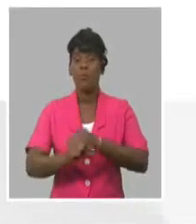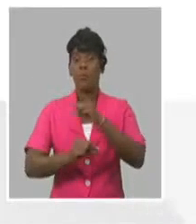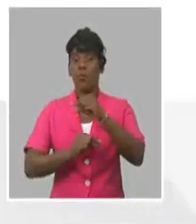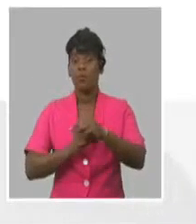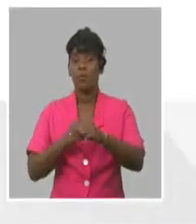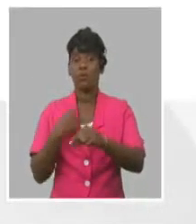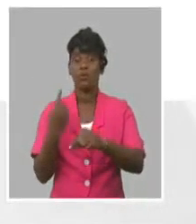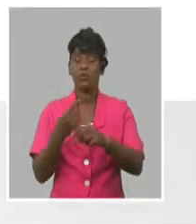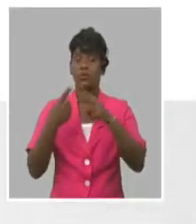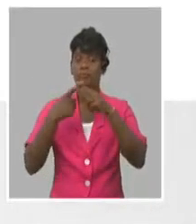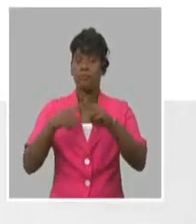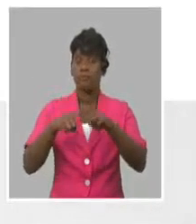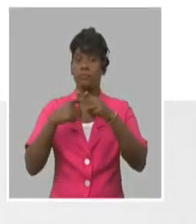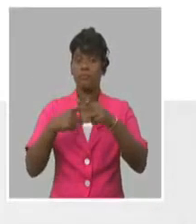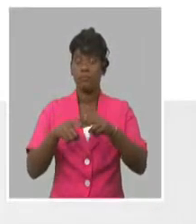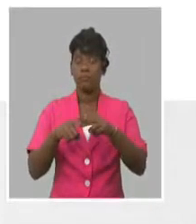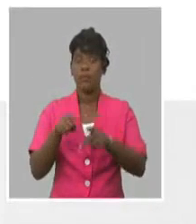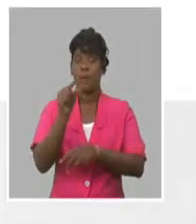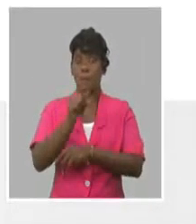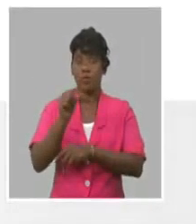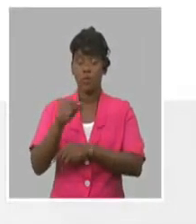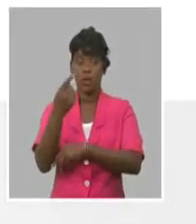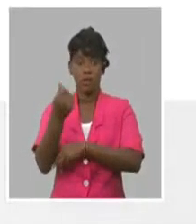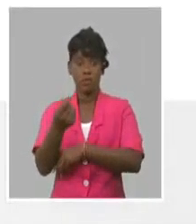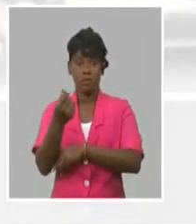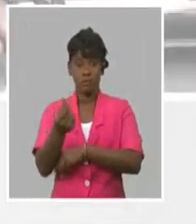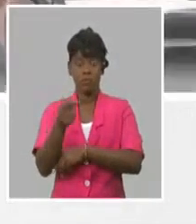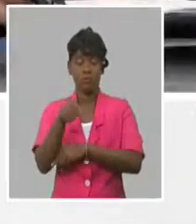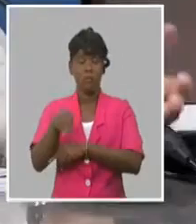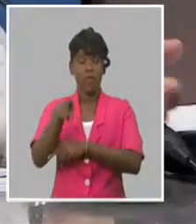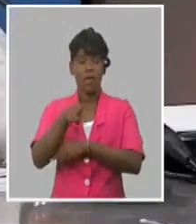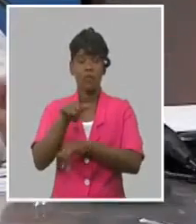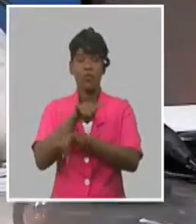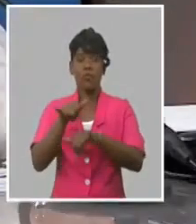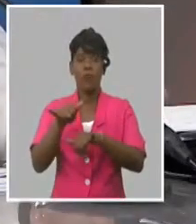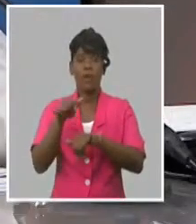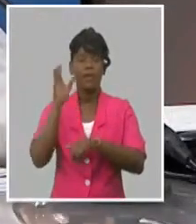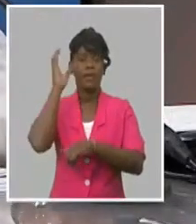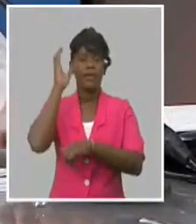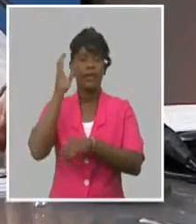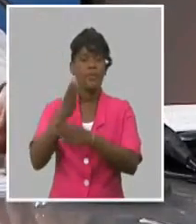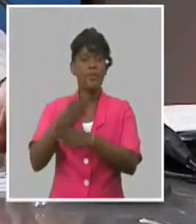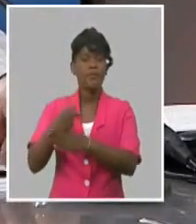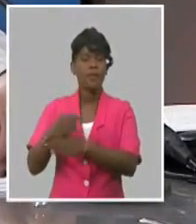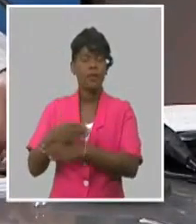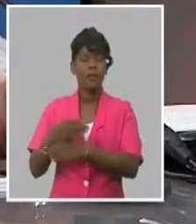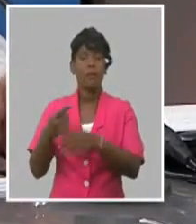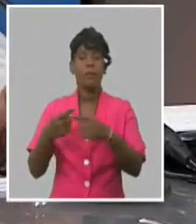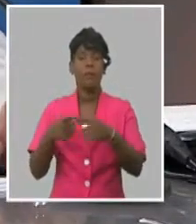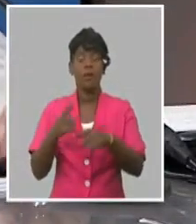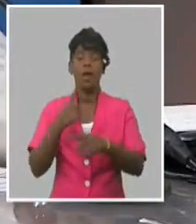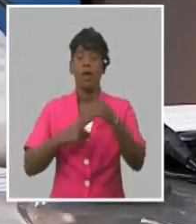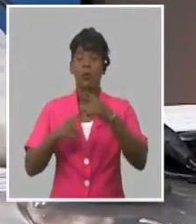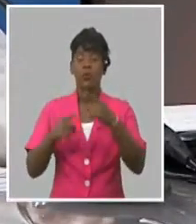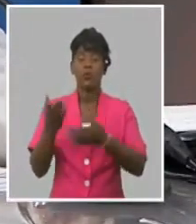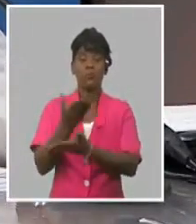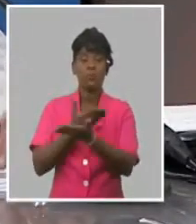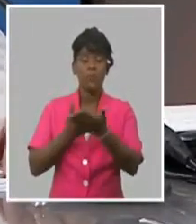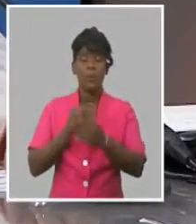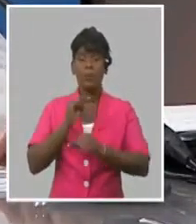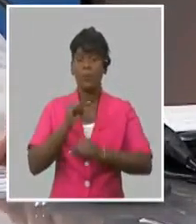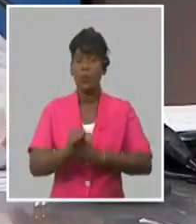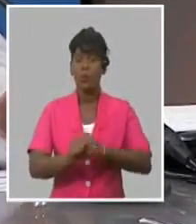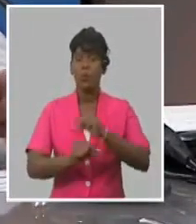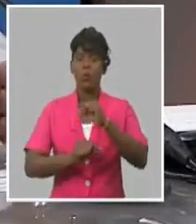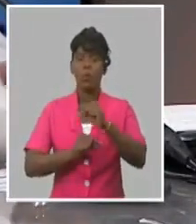Los economistas tienen diferentes criterios de cómo hacer esto. Unos los comparten, otros no, pero poco a poco hemos ido llegando